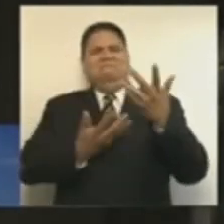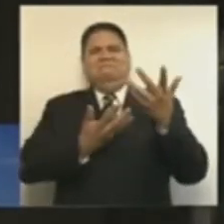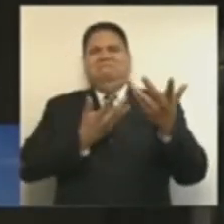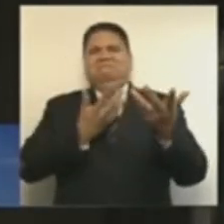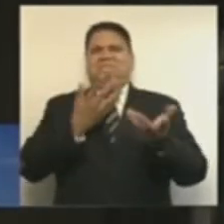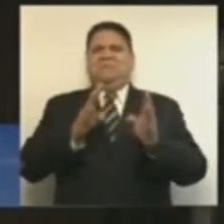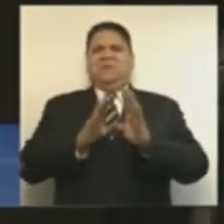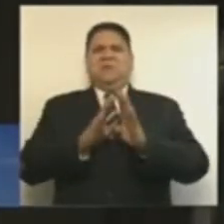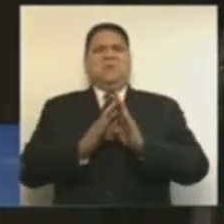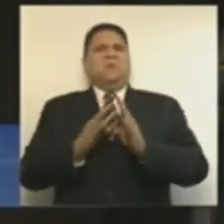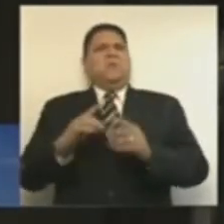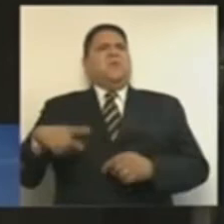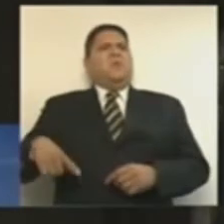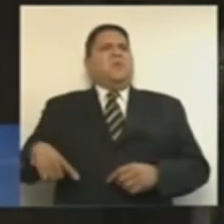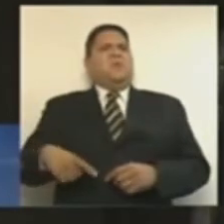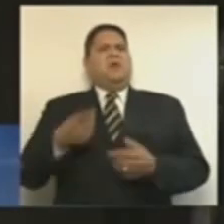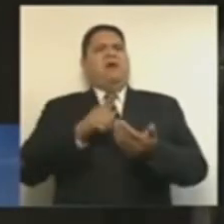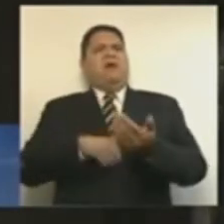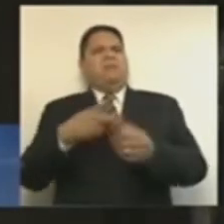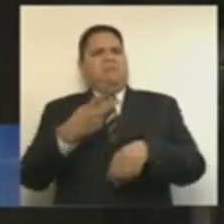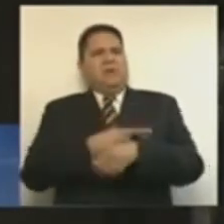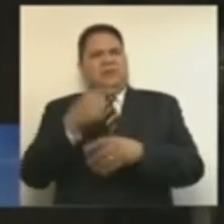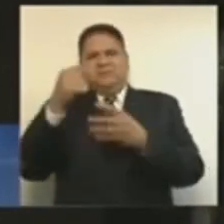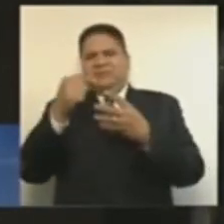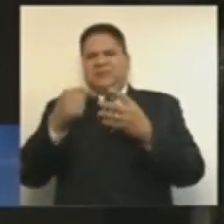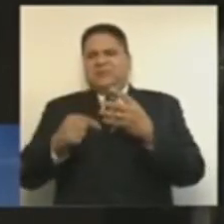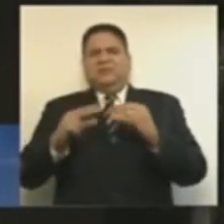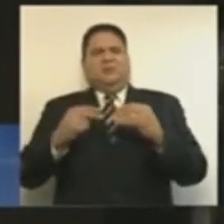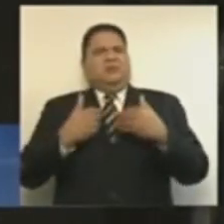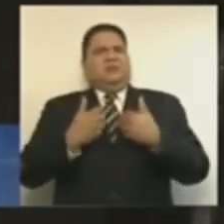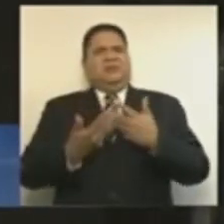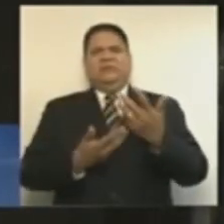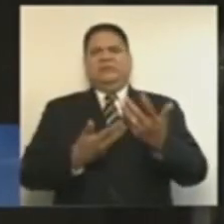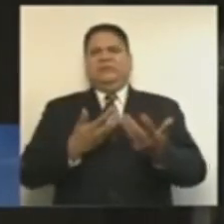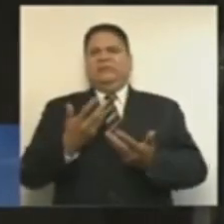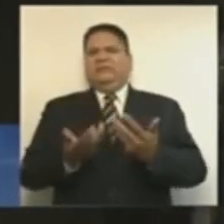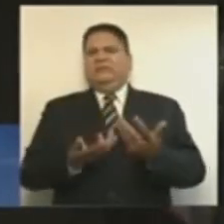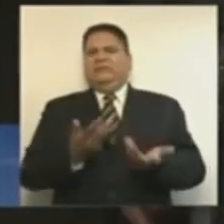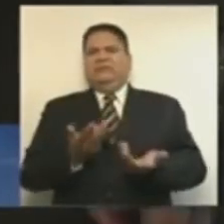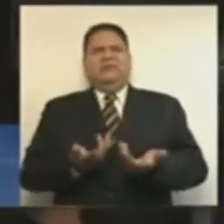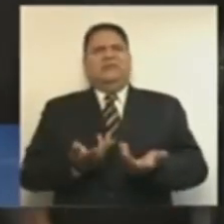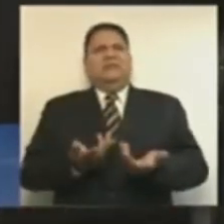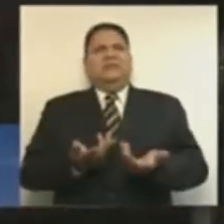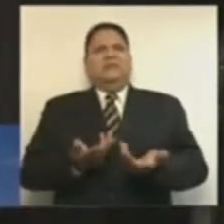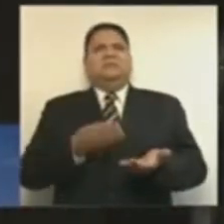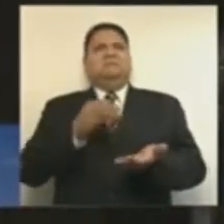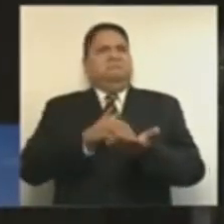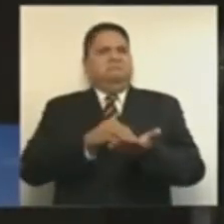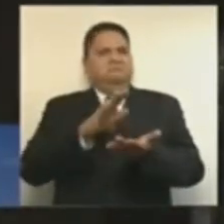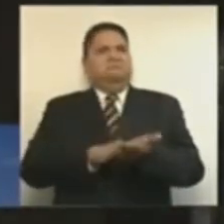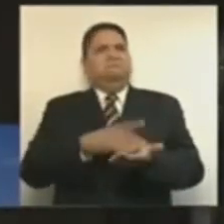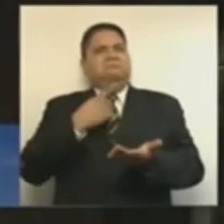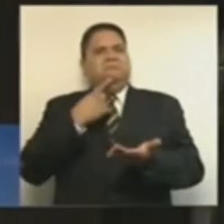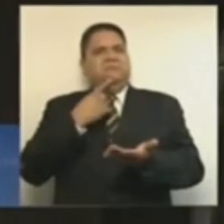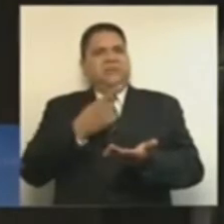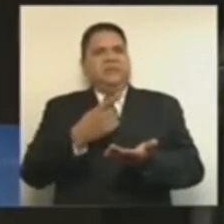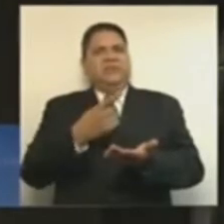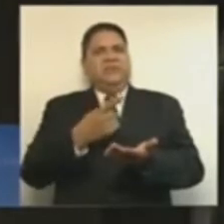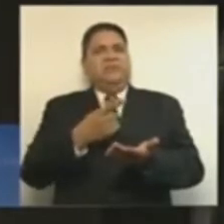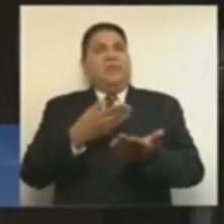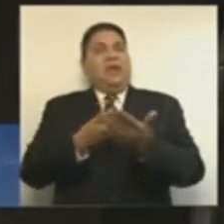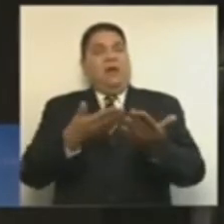respecto a lo que está sucediendo en nuestro país. Y específicamente, pues, de